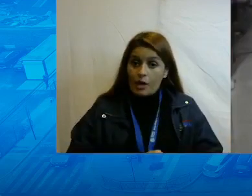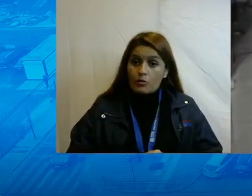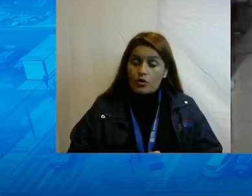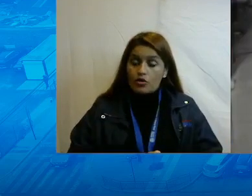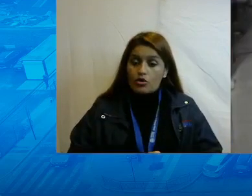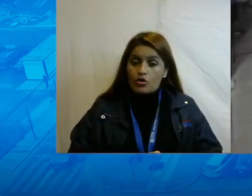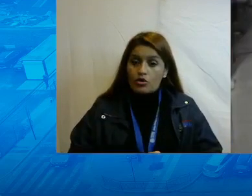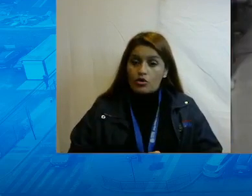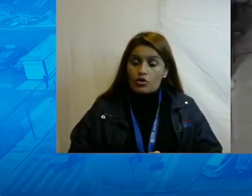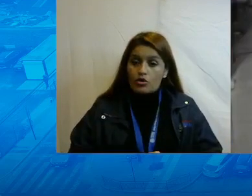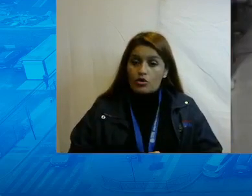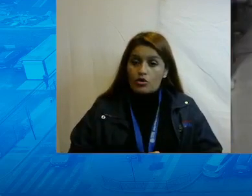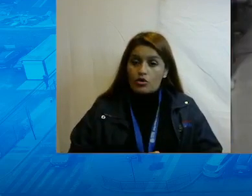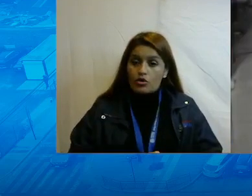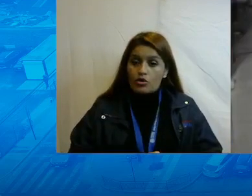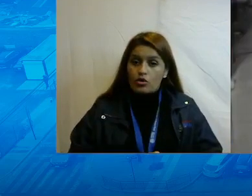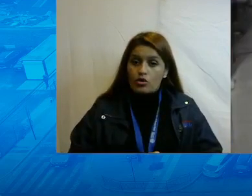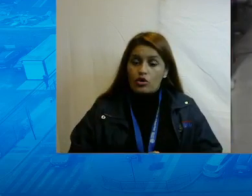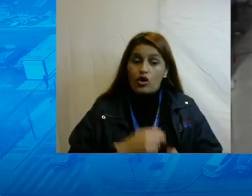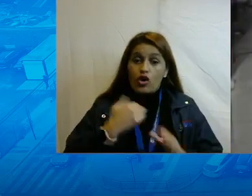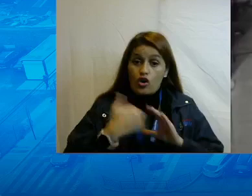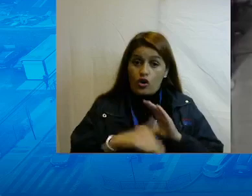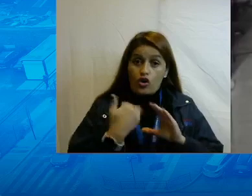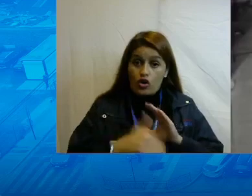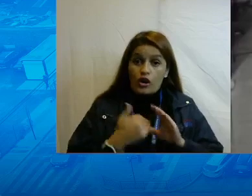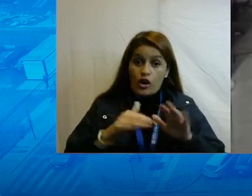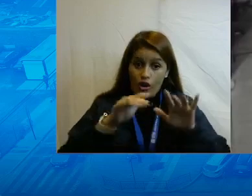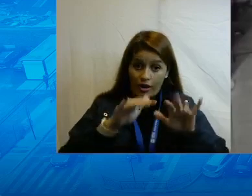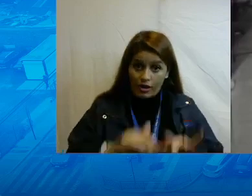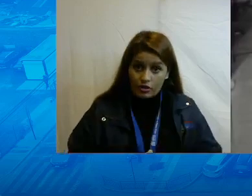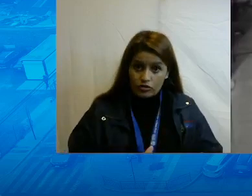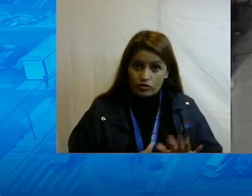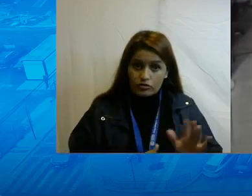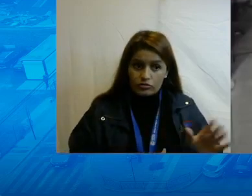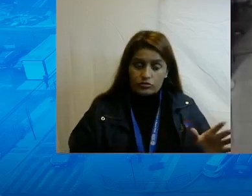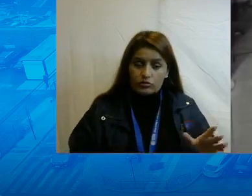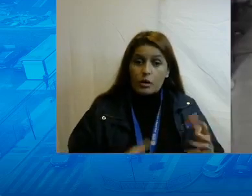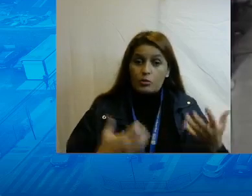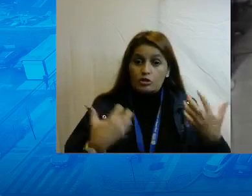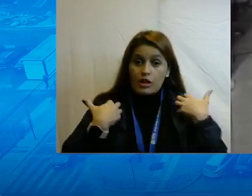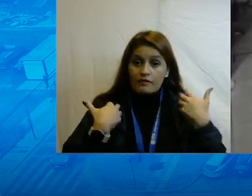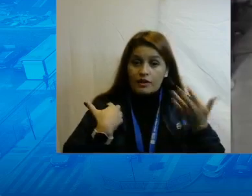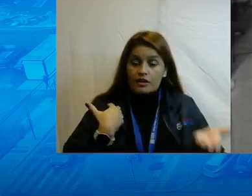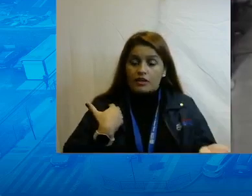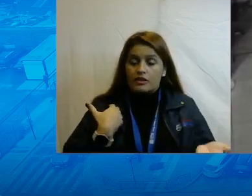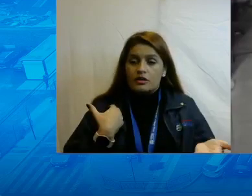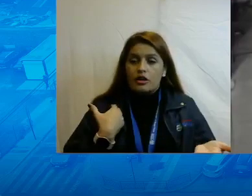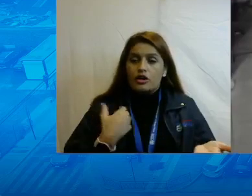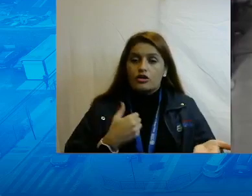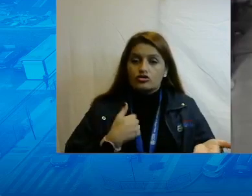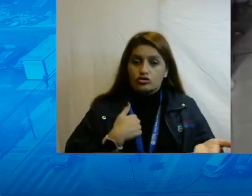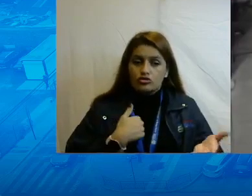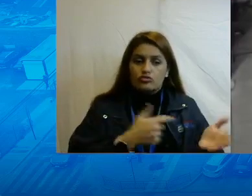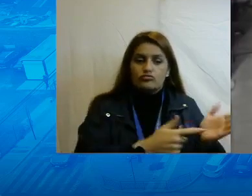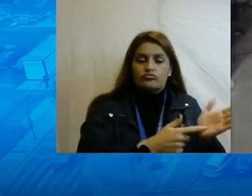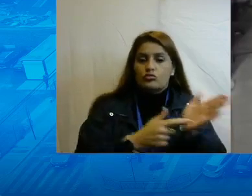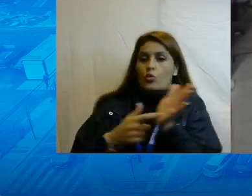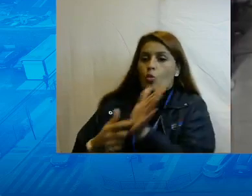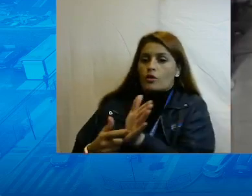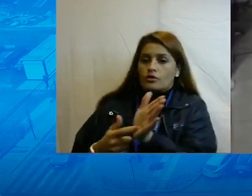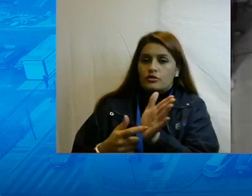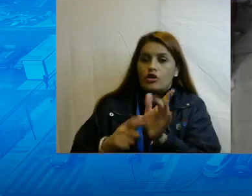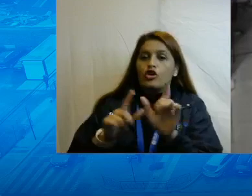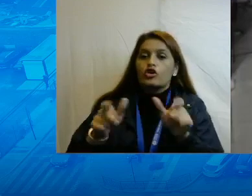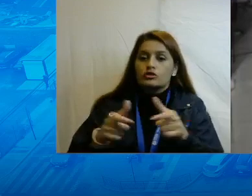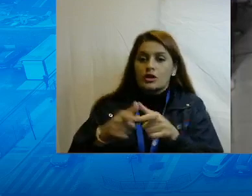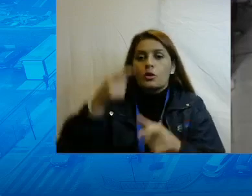remita vía correo electrónico, escrito, responsable, La hago presente al Consejo precisamente para